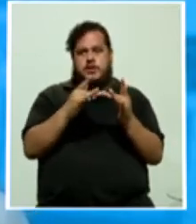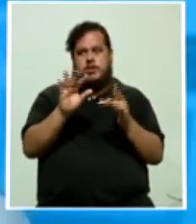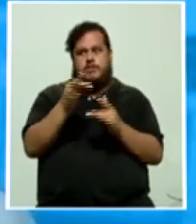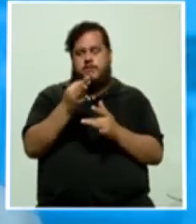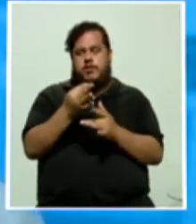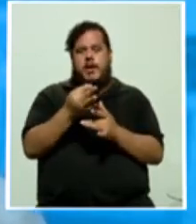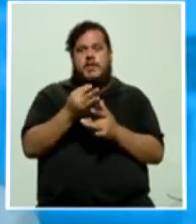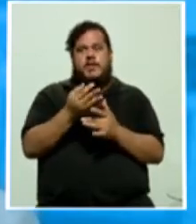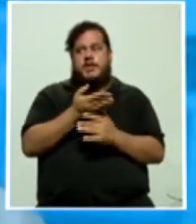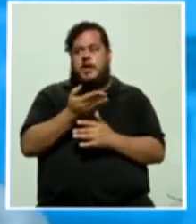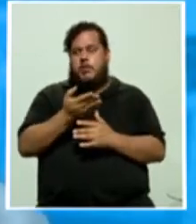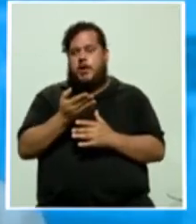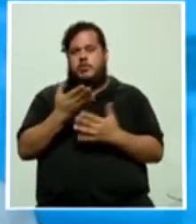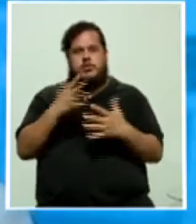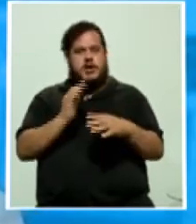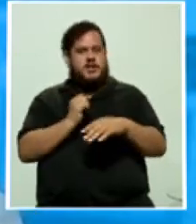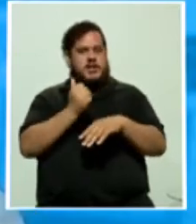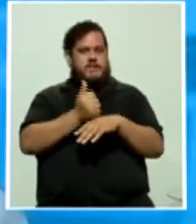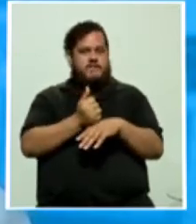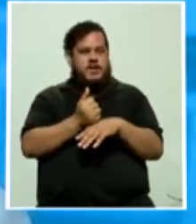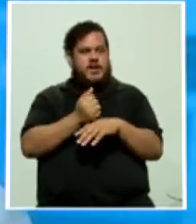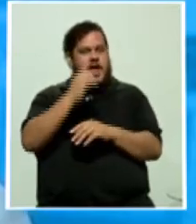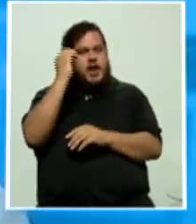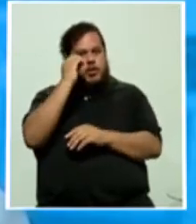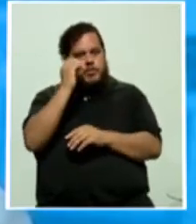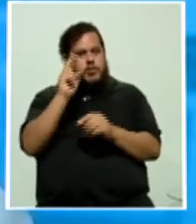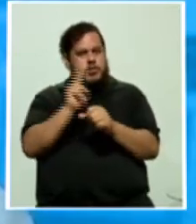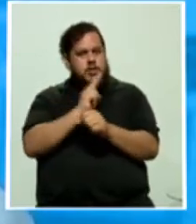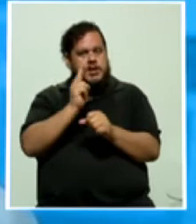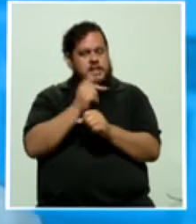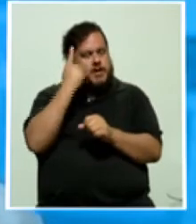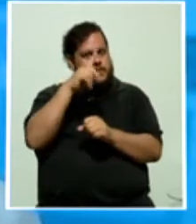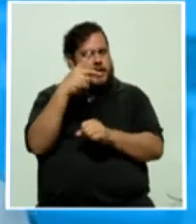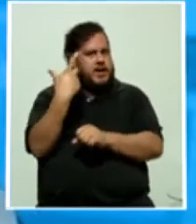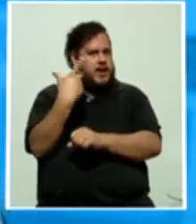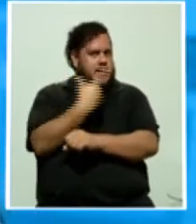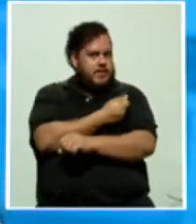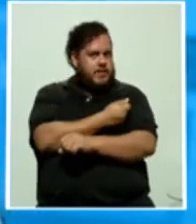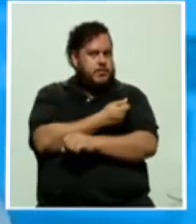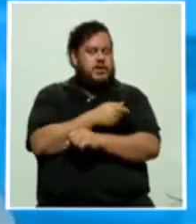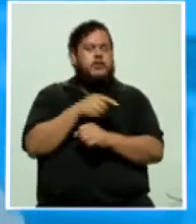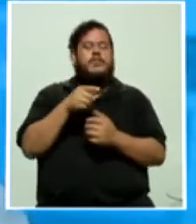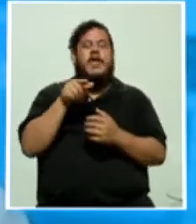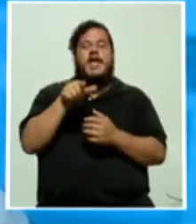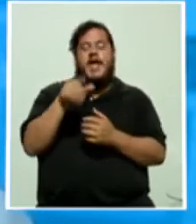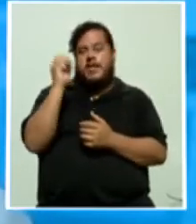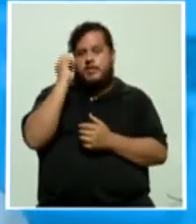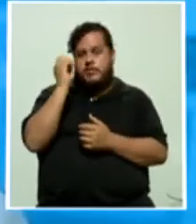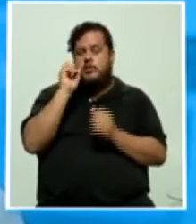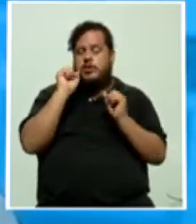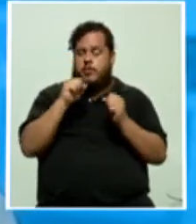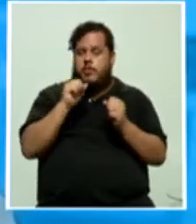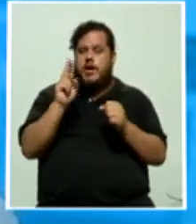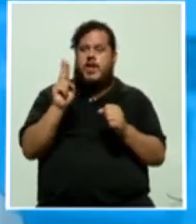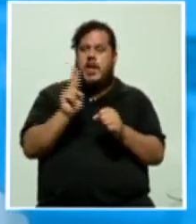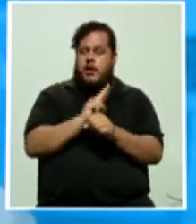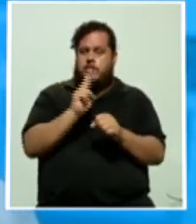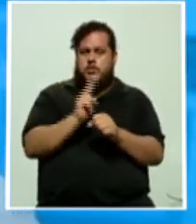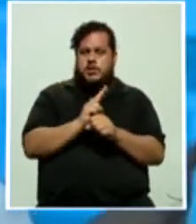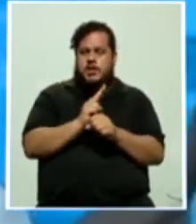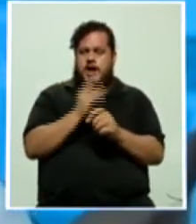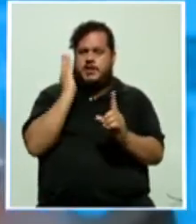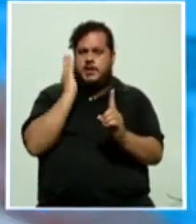se define el criterio que se utiliza para la vacunación, ese criterio se puede aplicar